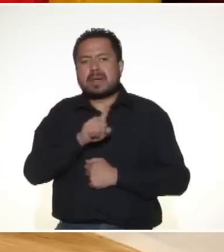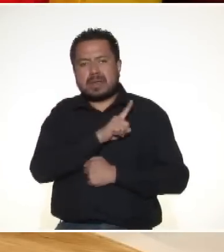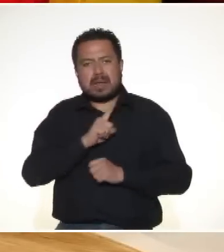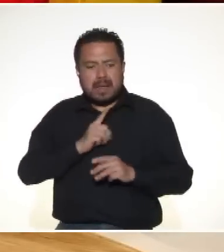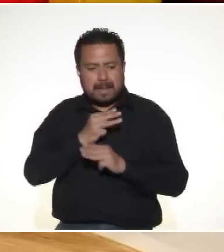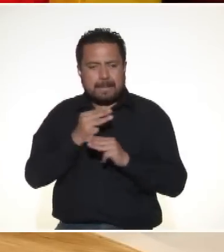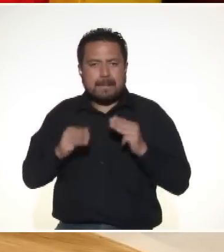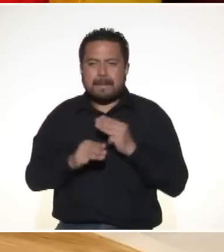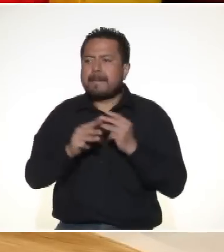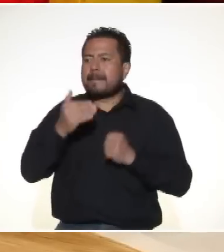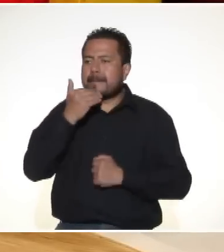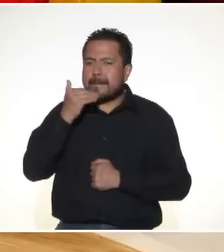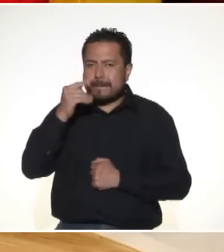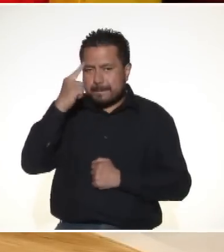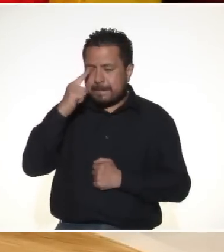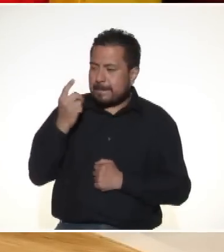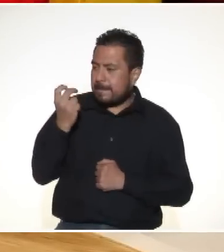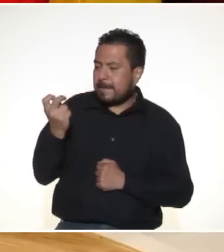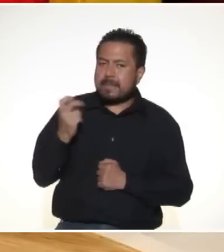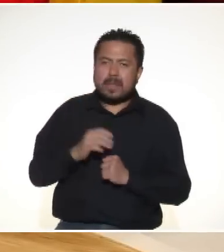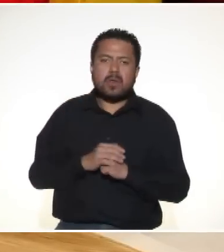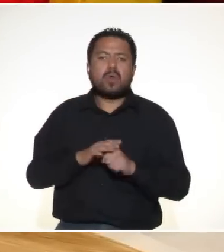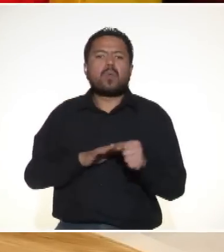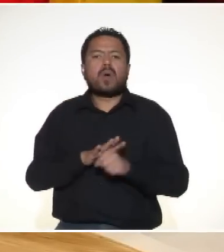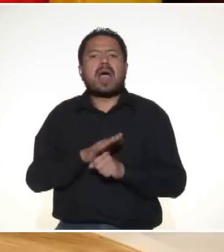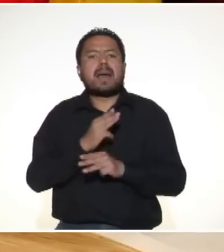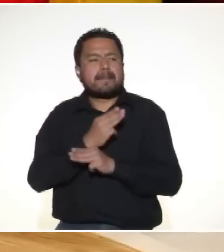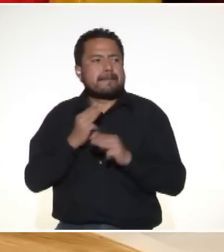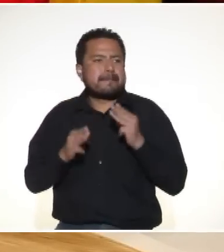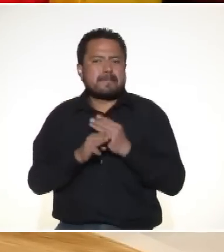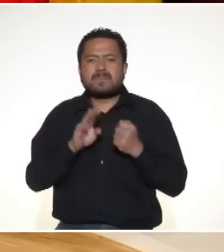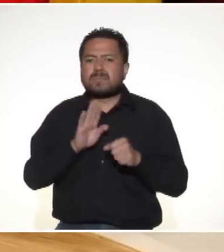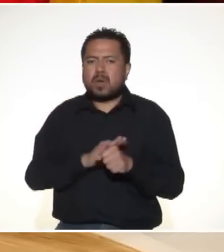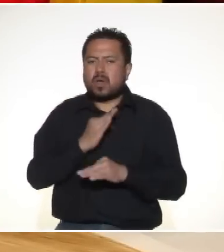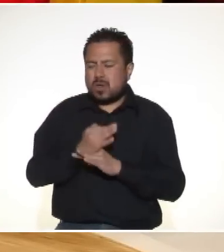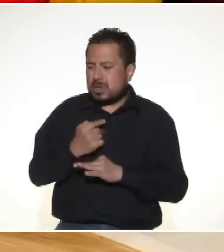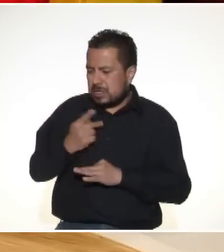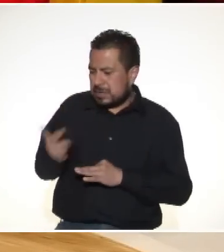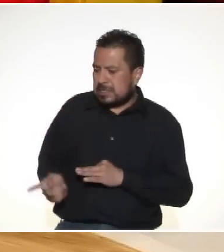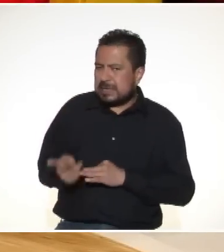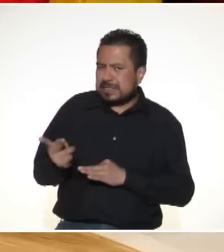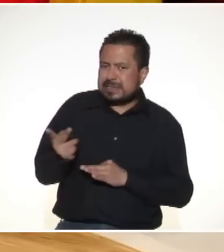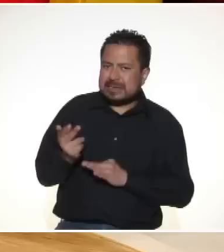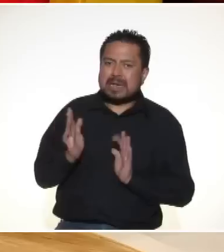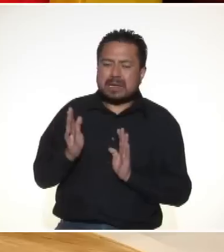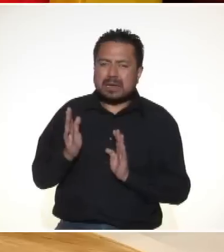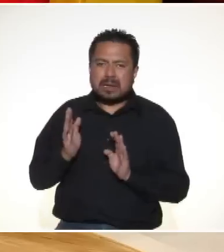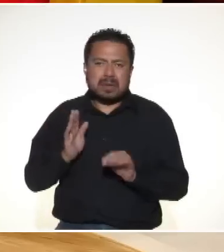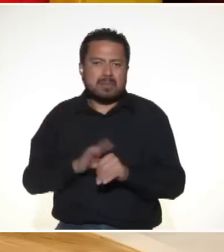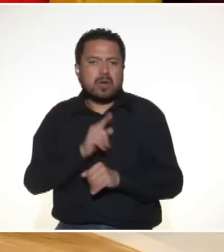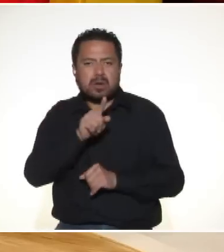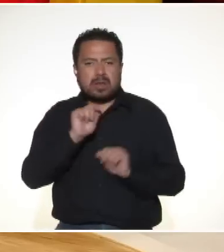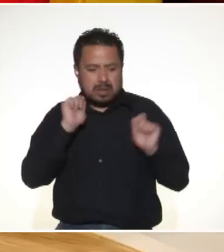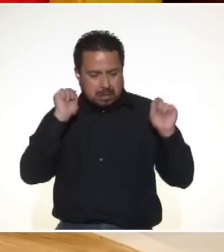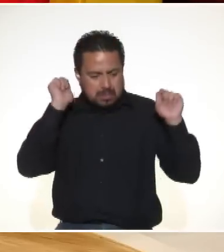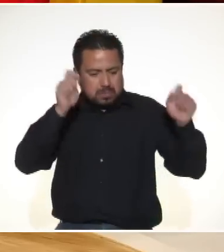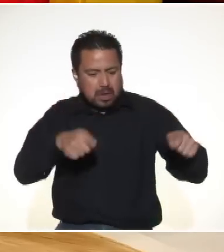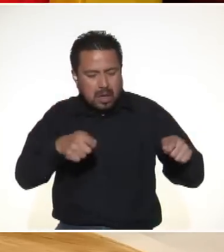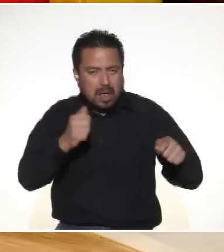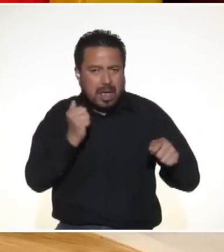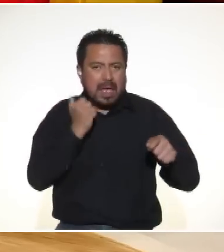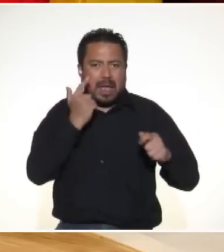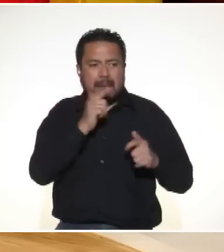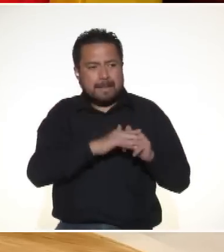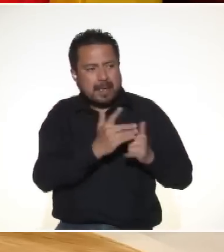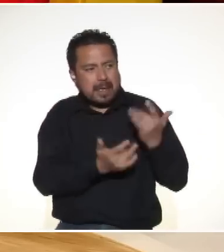material adecuado para eso. ¿Qué materiales son adecuados? Porque esta pregunta la hice con jiribilla. ¿Por qué? Porque si tú tapas a alguien con algo que sea